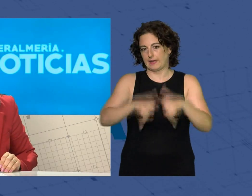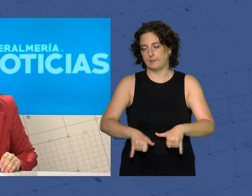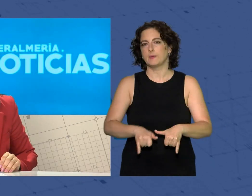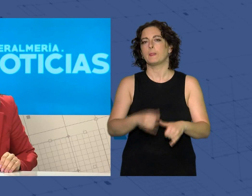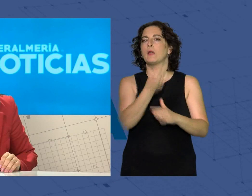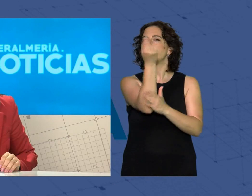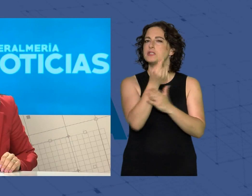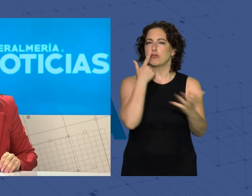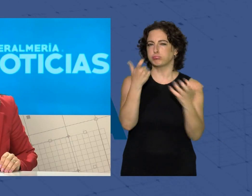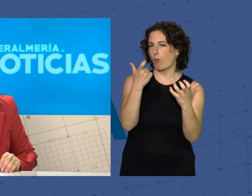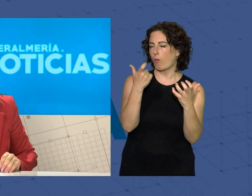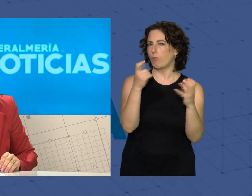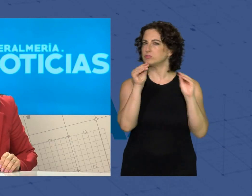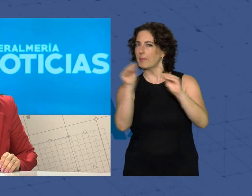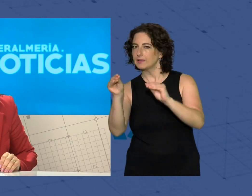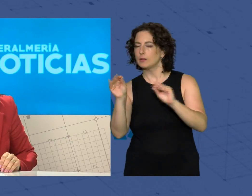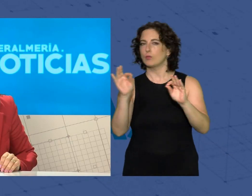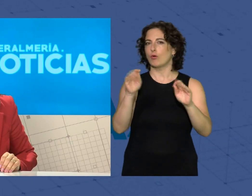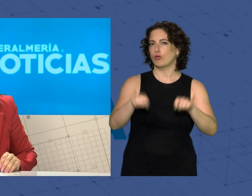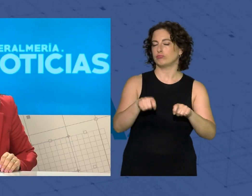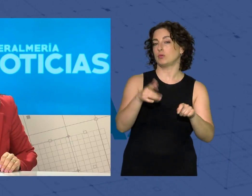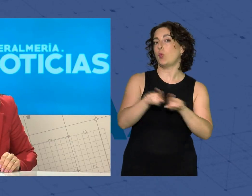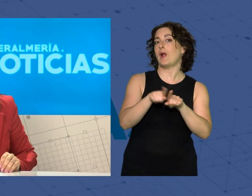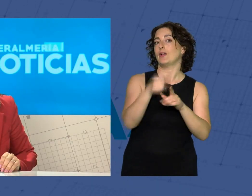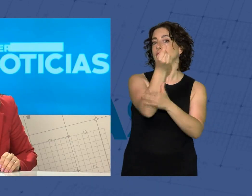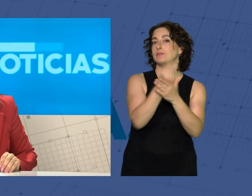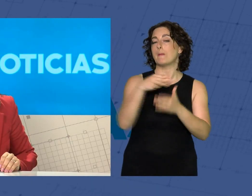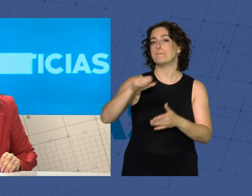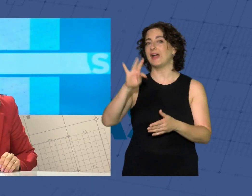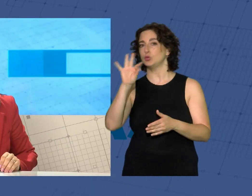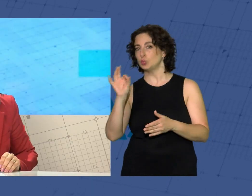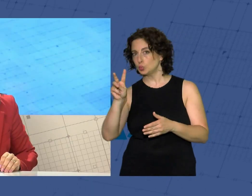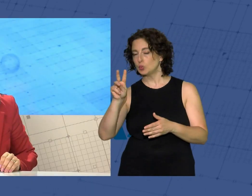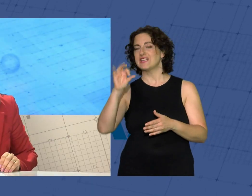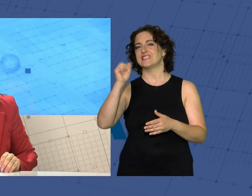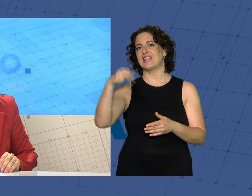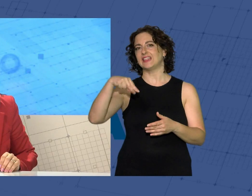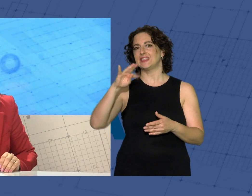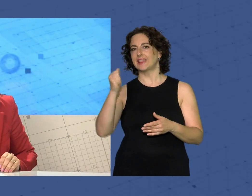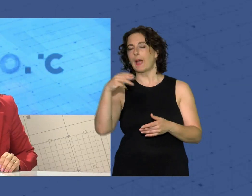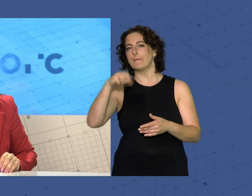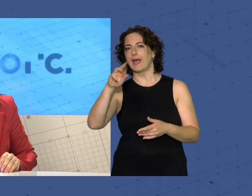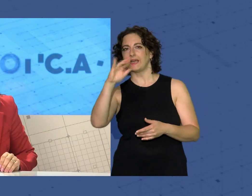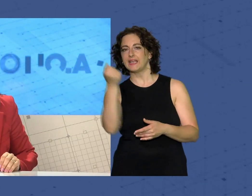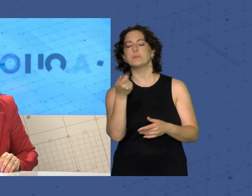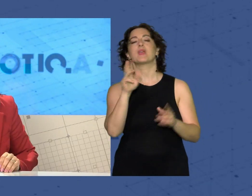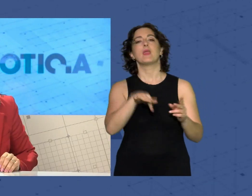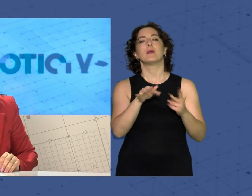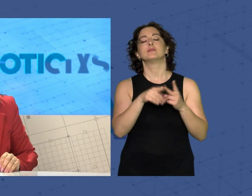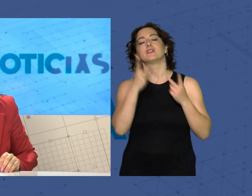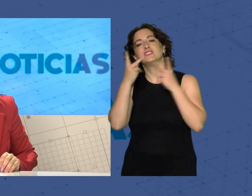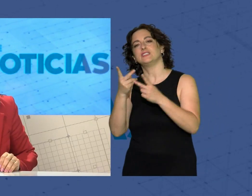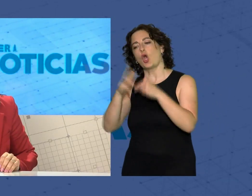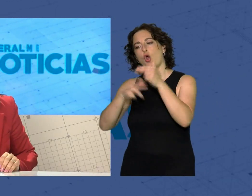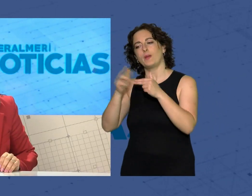llamativo rompedor y obra del artista gráfico e ilustrador Matu Santa María además visitamos las obras del parque de la coleta